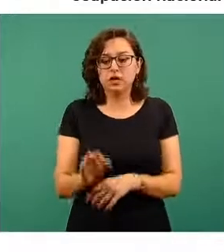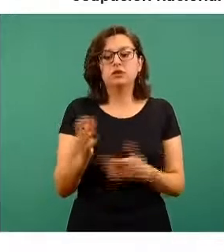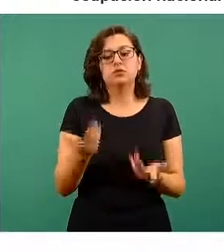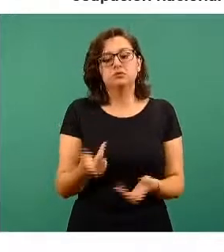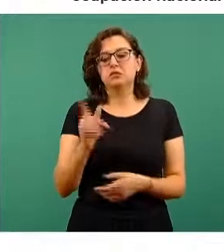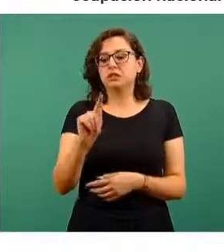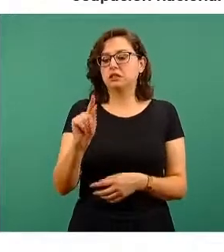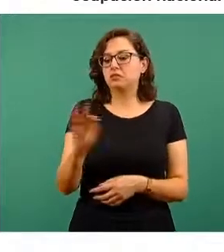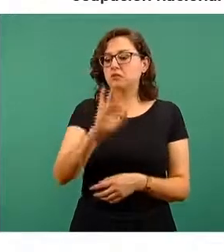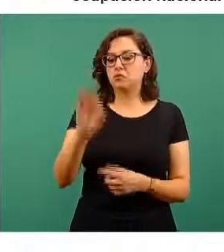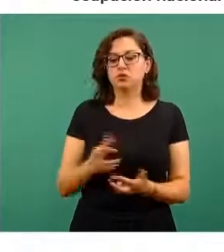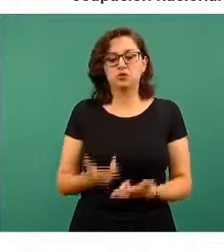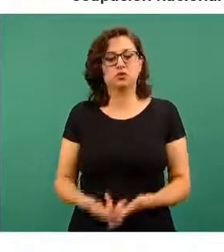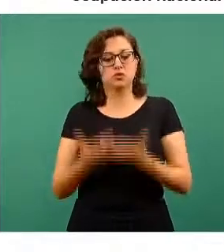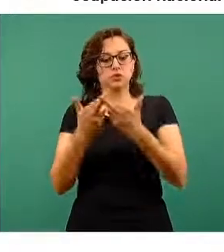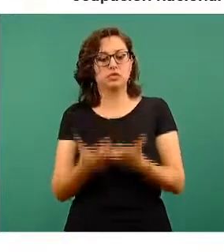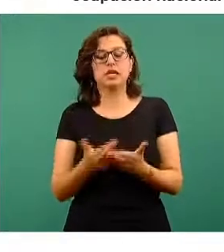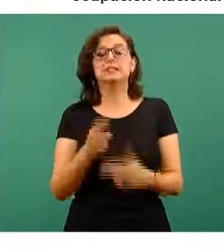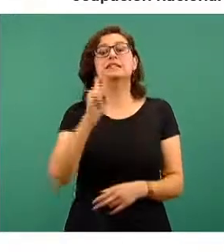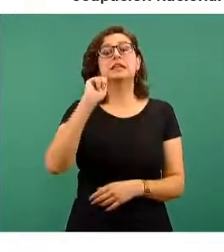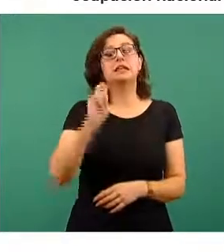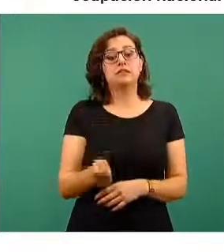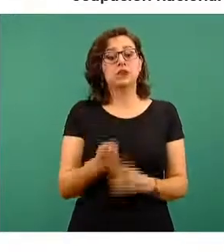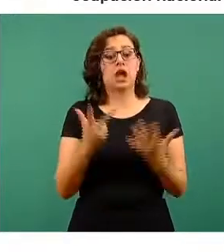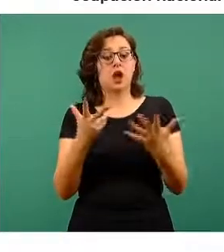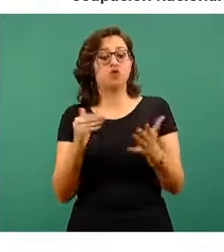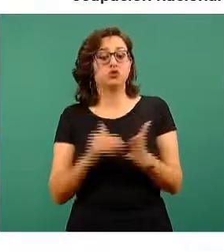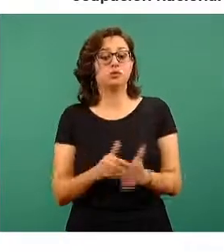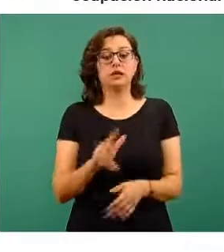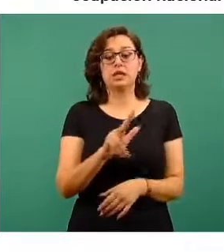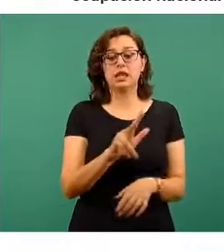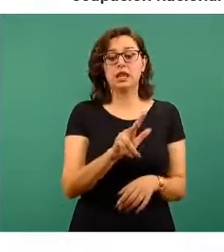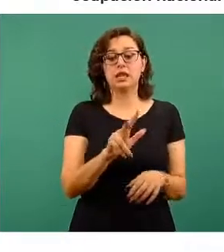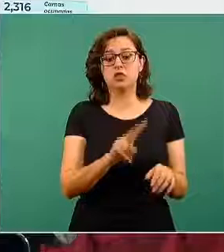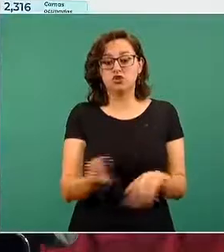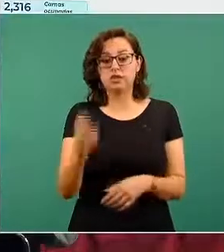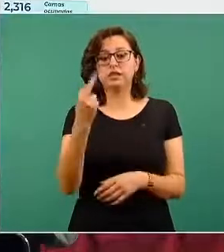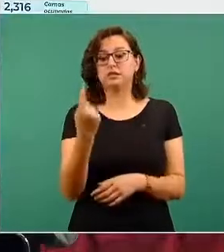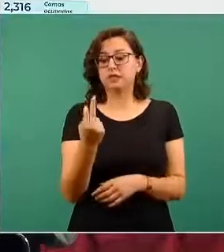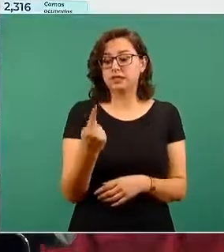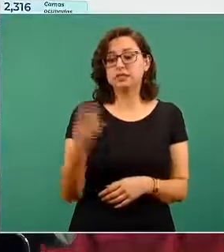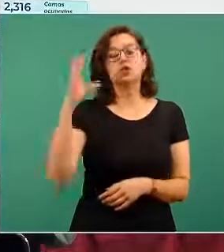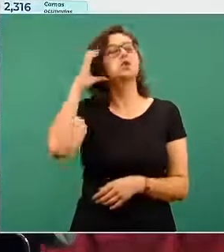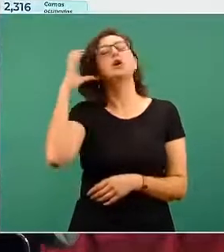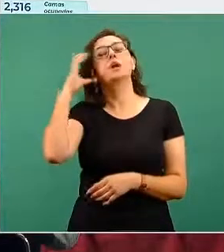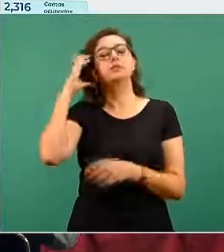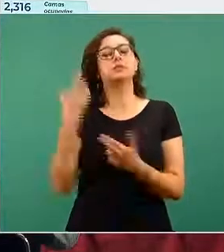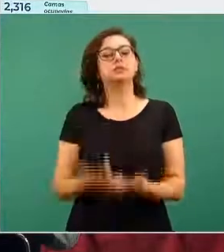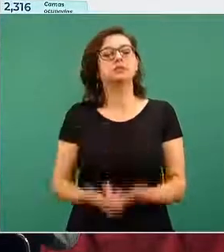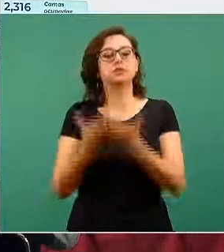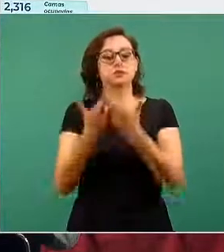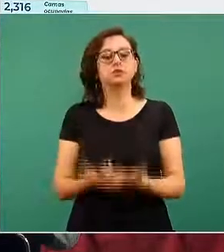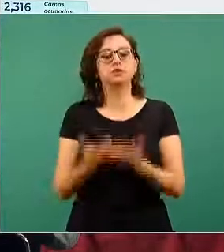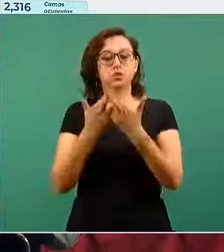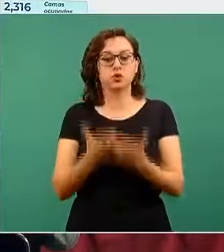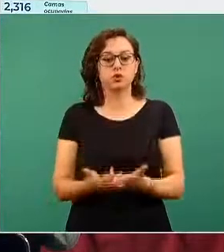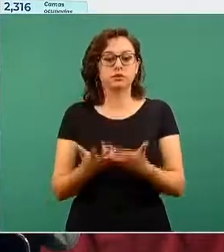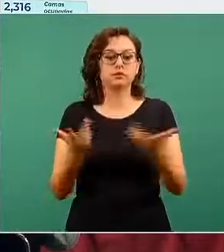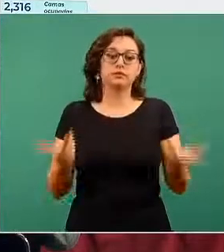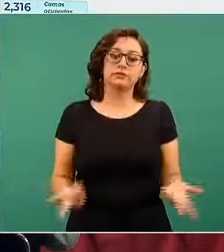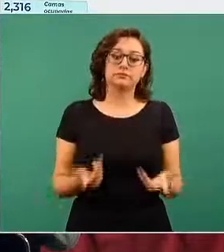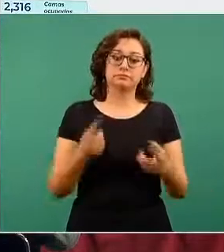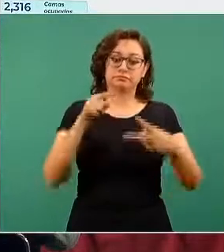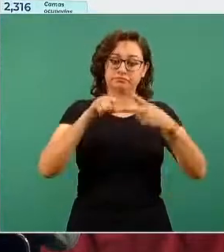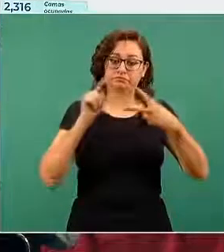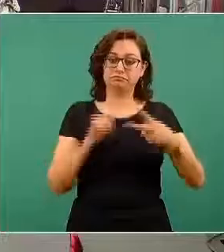deja 8.225 camas disponibles a nivel nacional. Entonces, dos indicadores importantes: la carga de